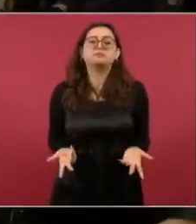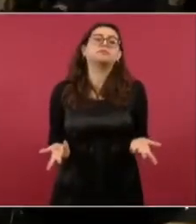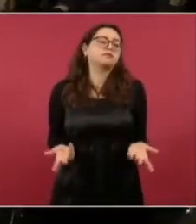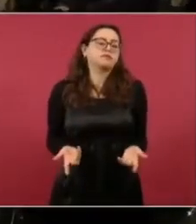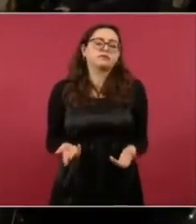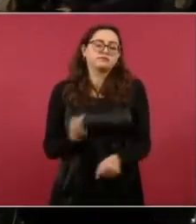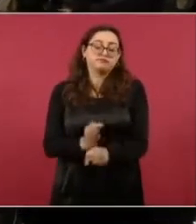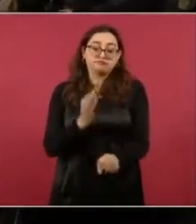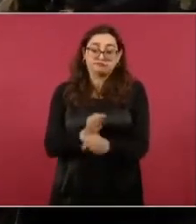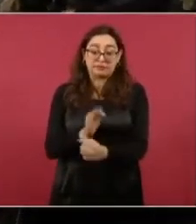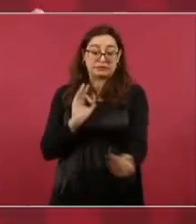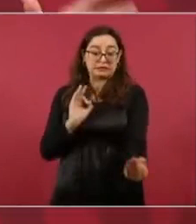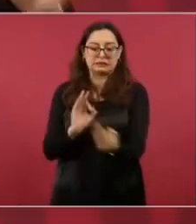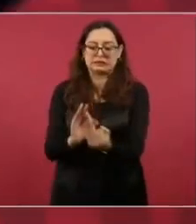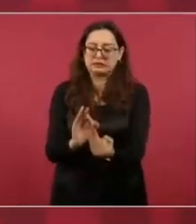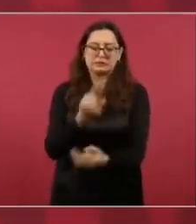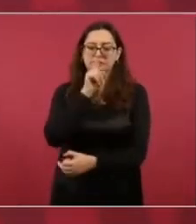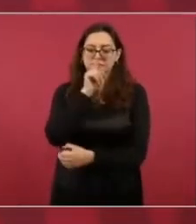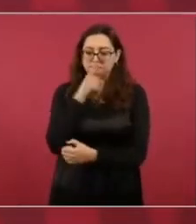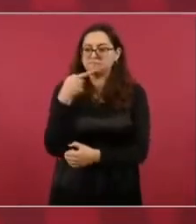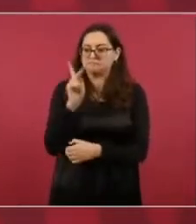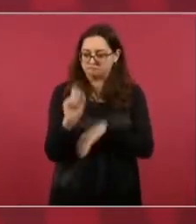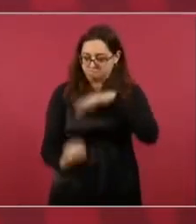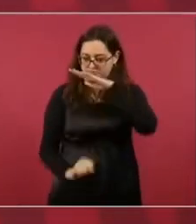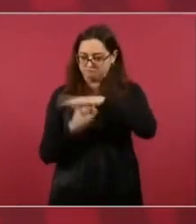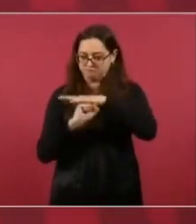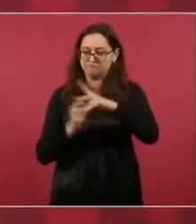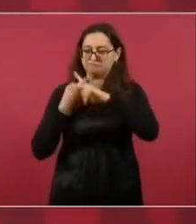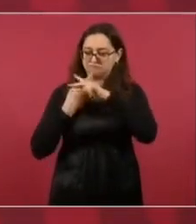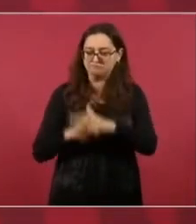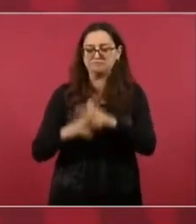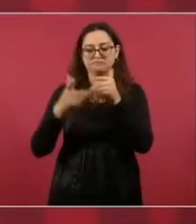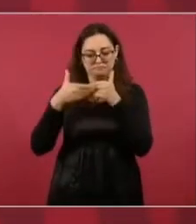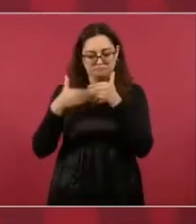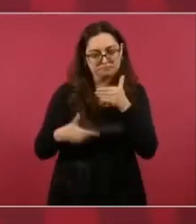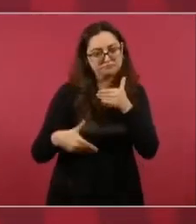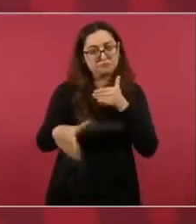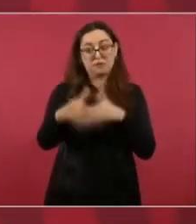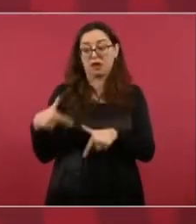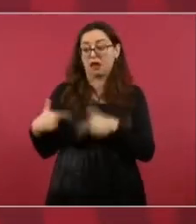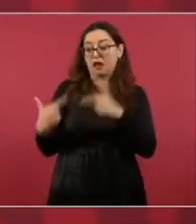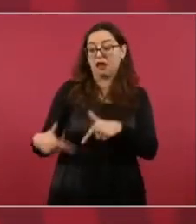verlo, pero queremos dejar el plan hacia adelante pensando en las nuevas